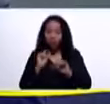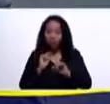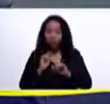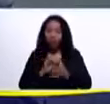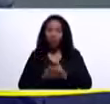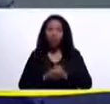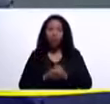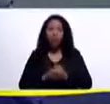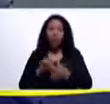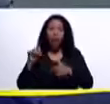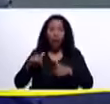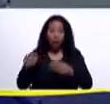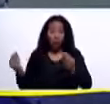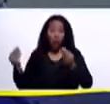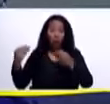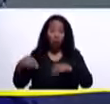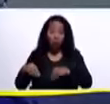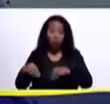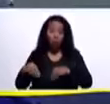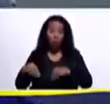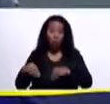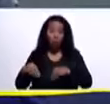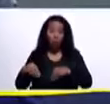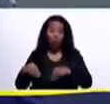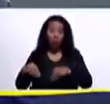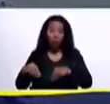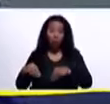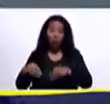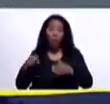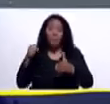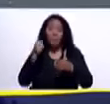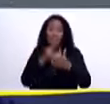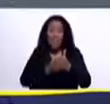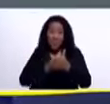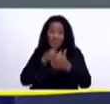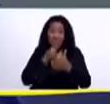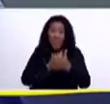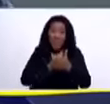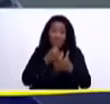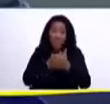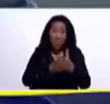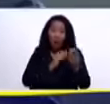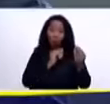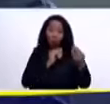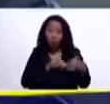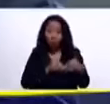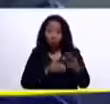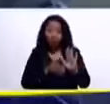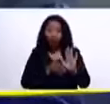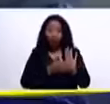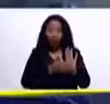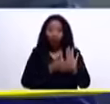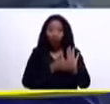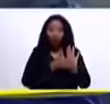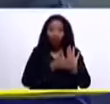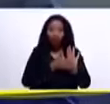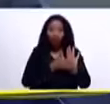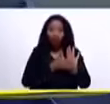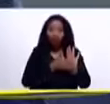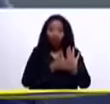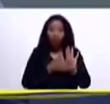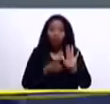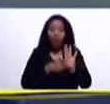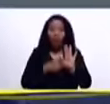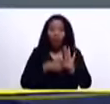Estos son acuerdos parciales. Luchamos mucho por los acuerdos parciales, que es lo que se ajusta a la realidad